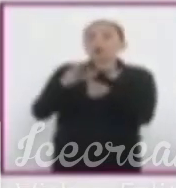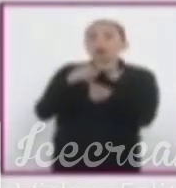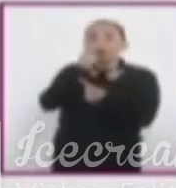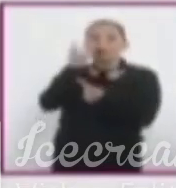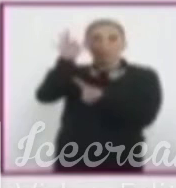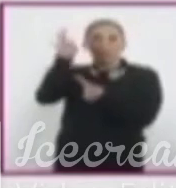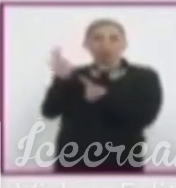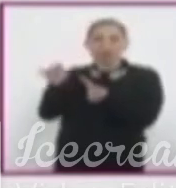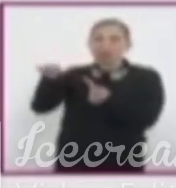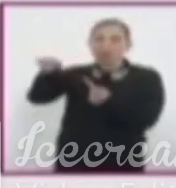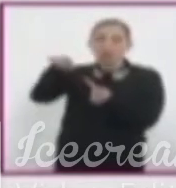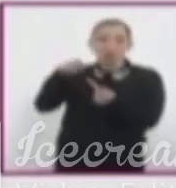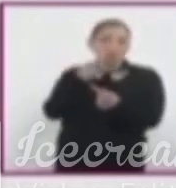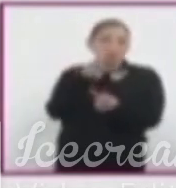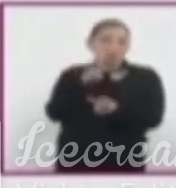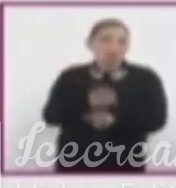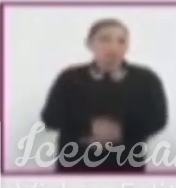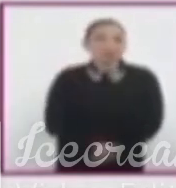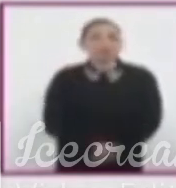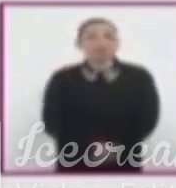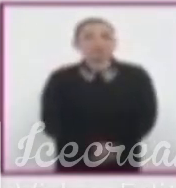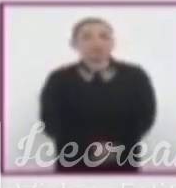porcentaje deseado.